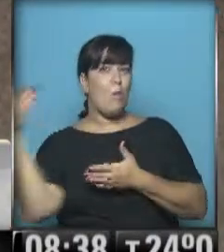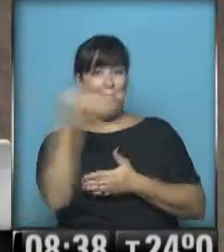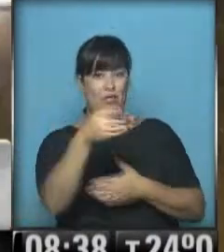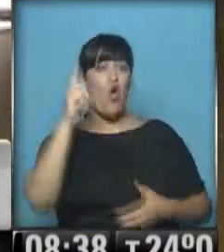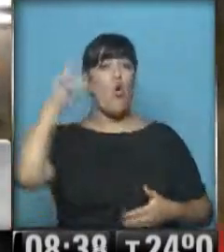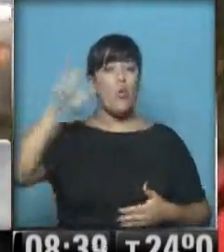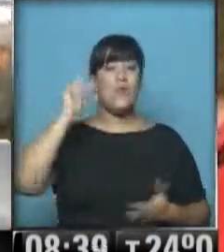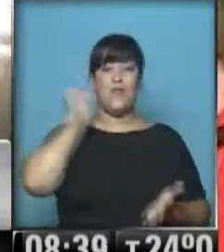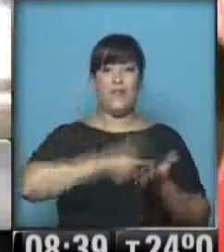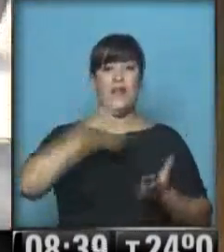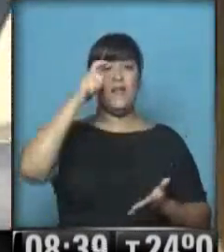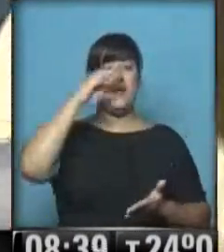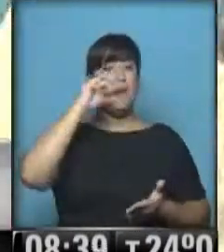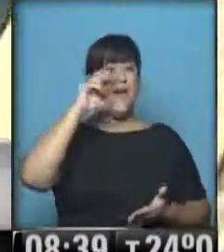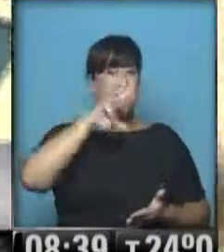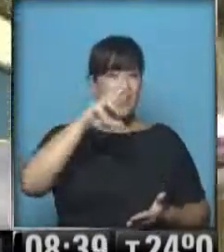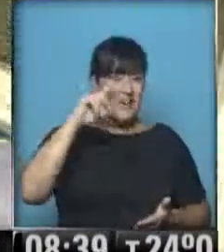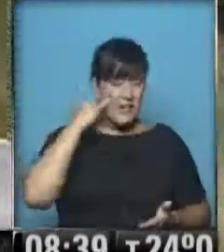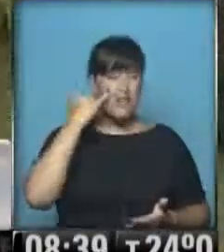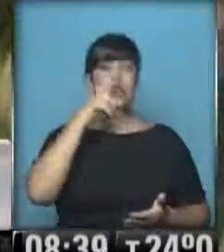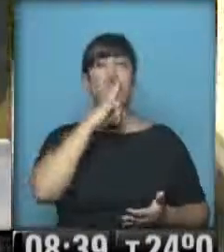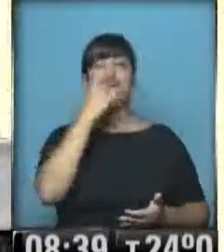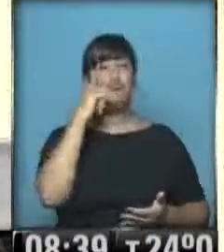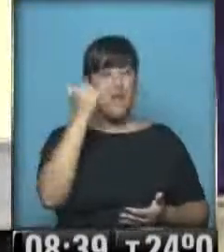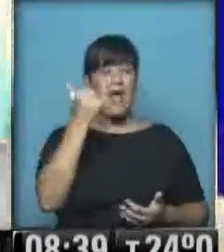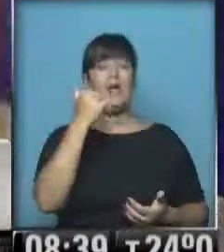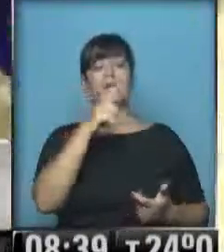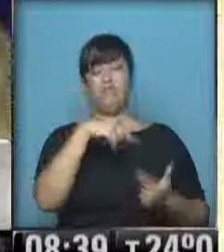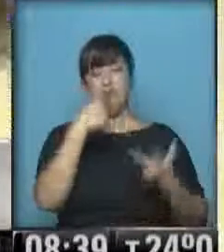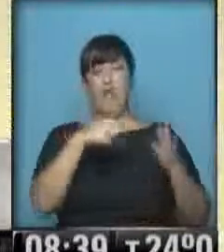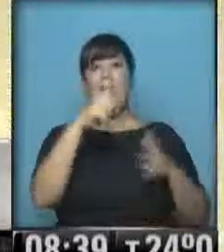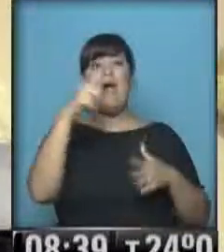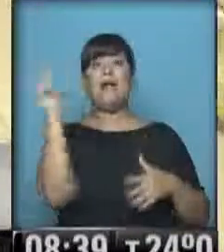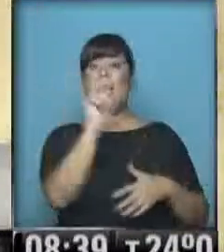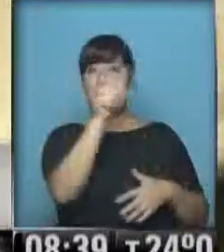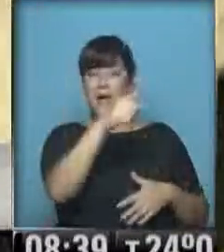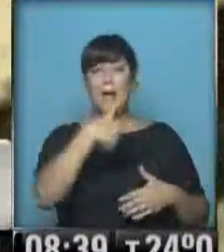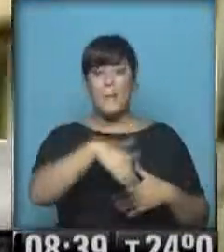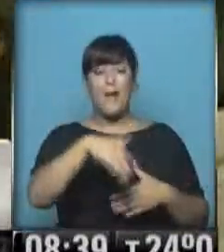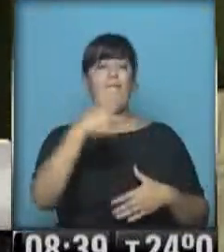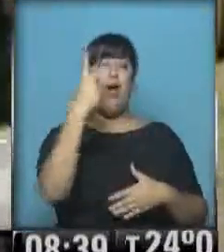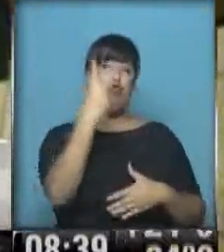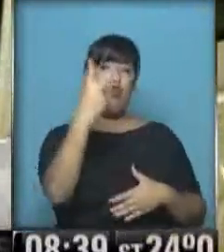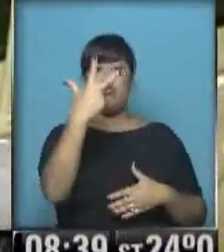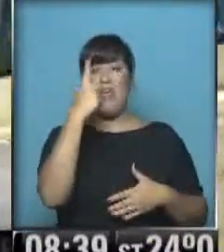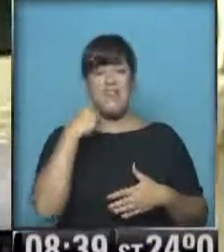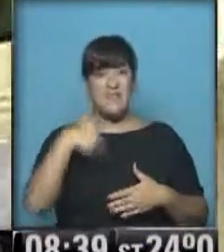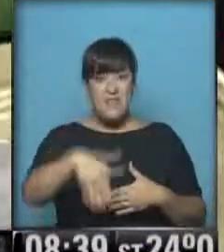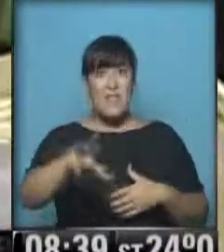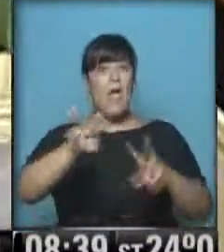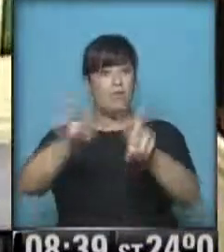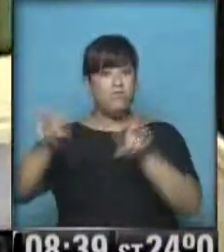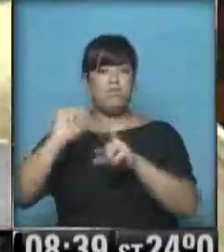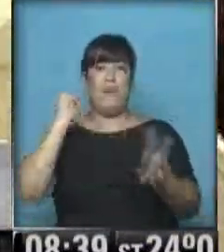jueces echeverry tuya y ramírez en el penal de campana que abone dentro de dos o tres días cuando se reúna el dinero de la